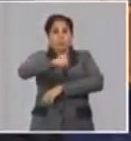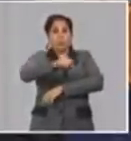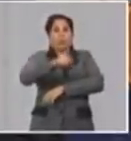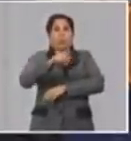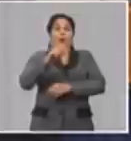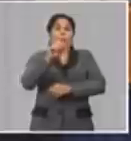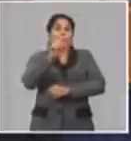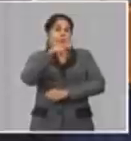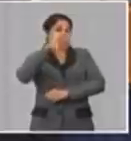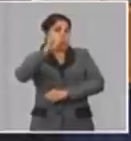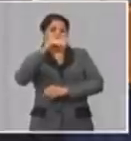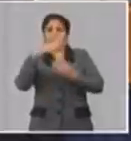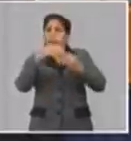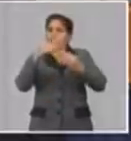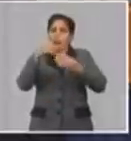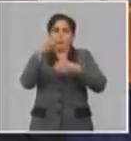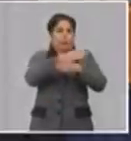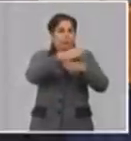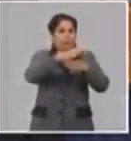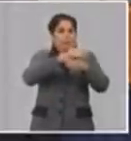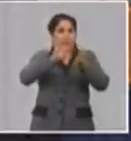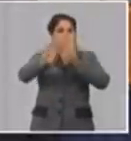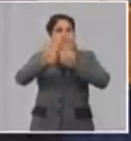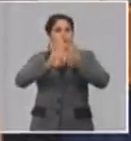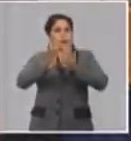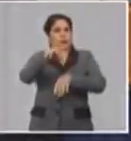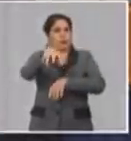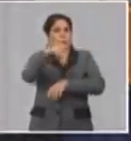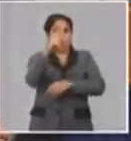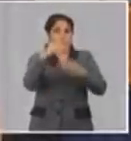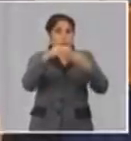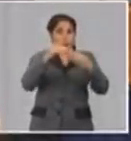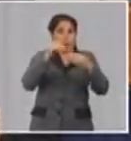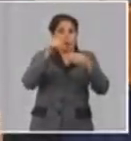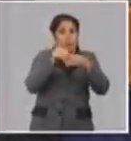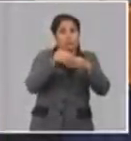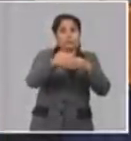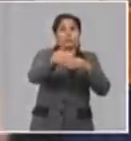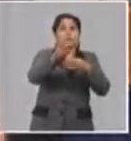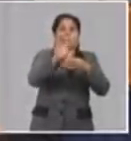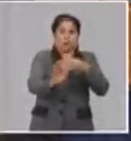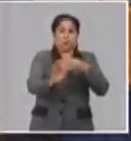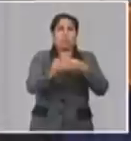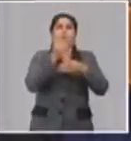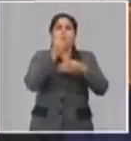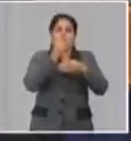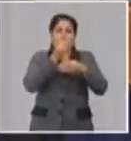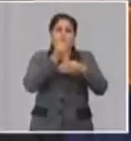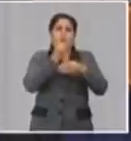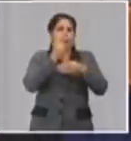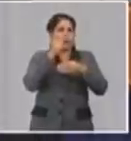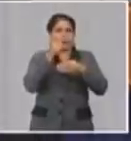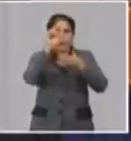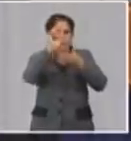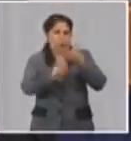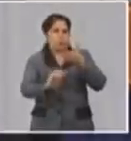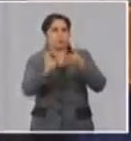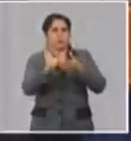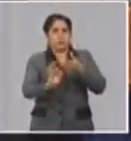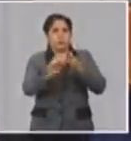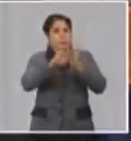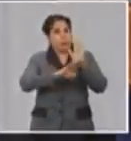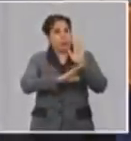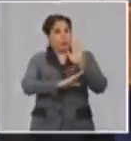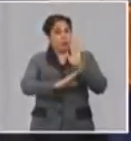MLC en varias de las tiendas del país, con un dólar que a partir de entonces estará libre de gravamen. Esta medida, por supuesto,